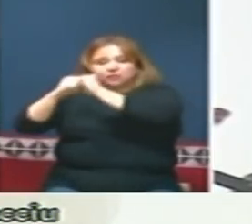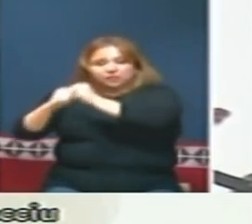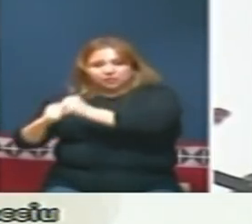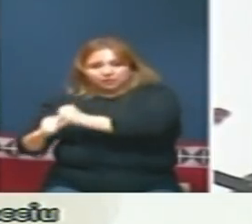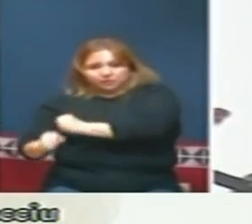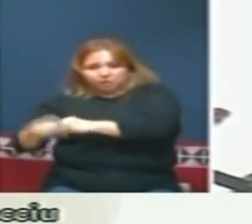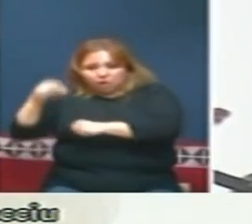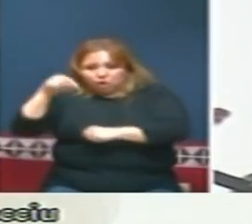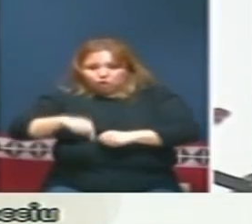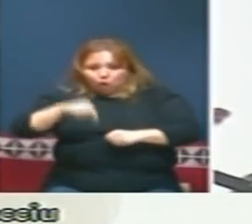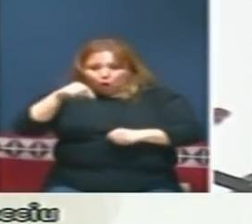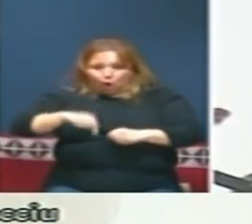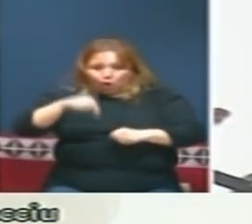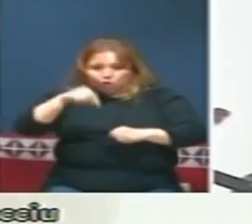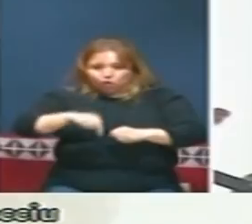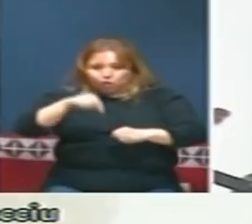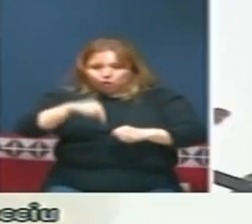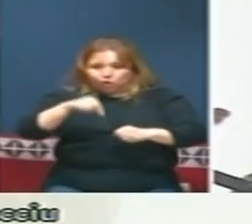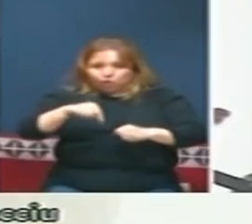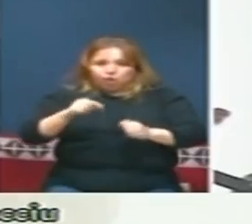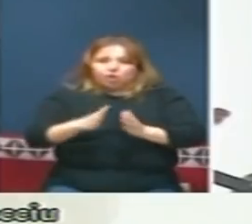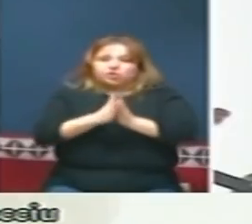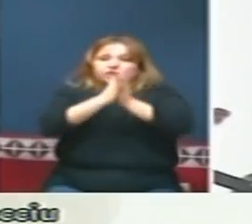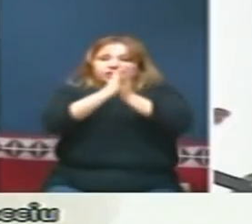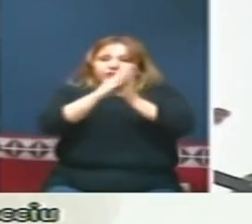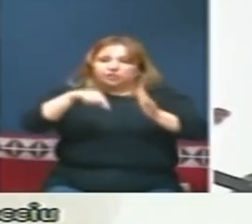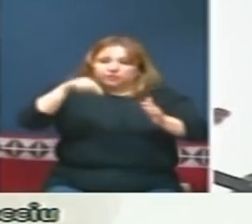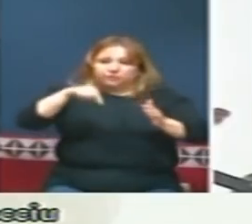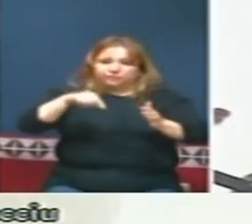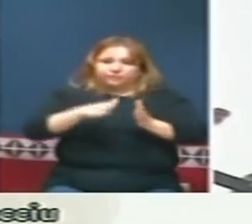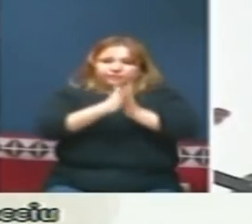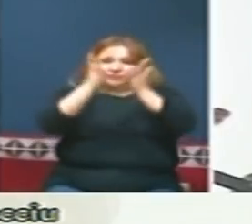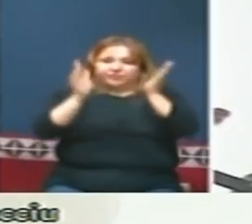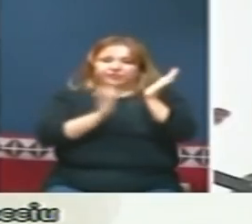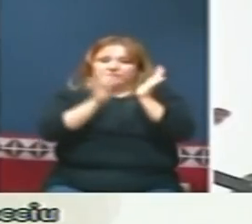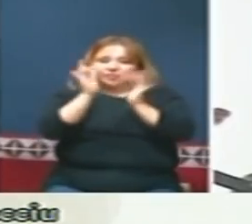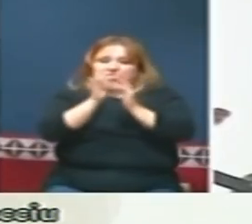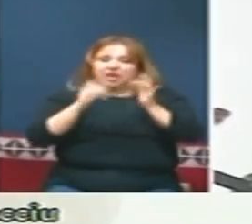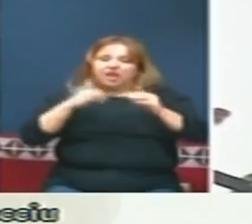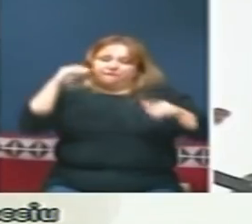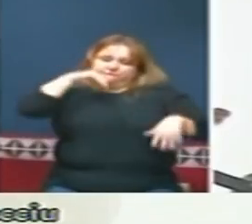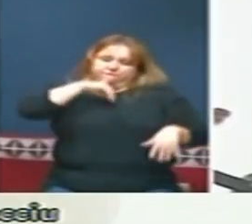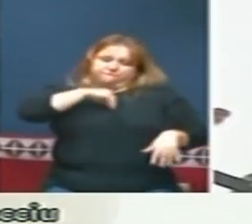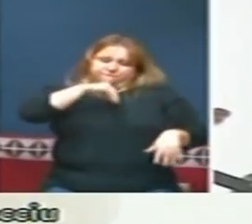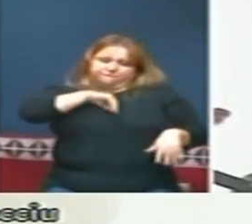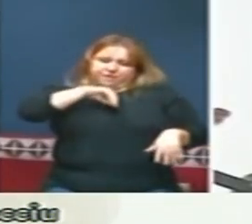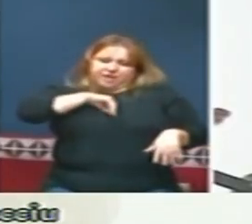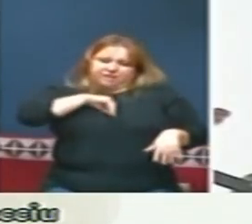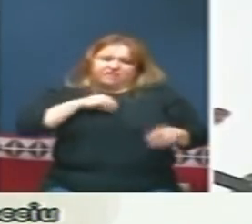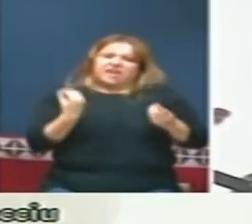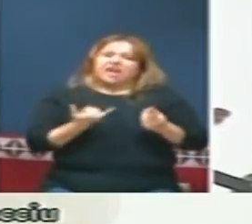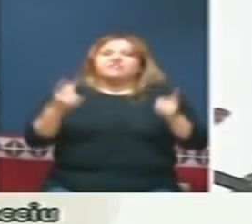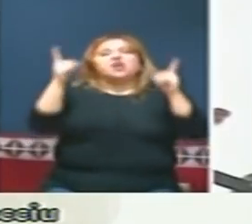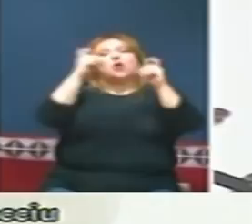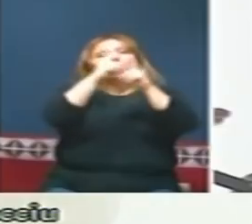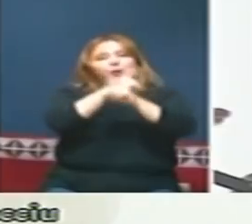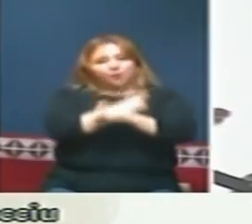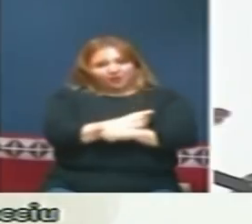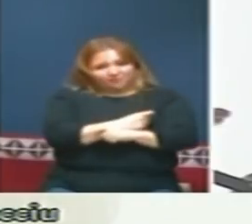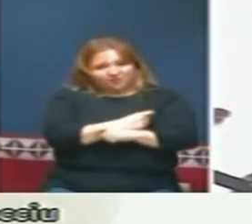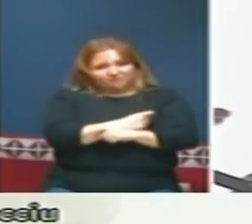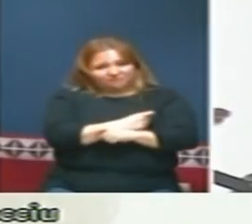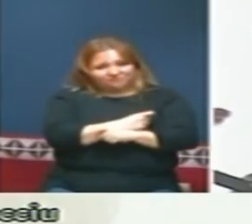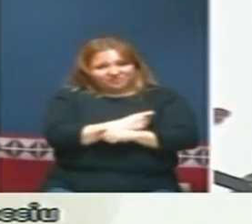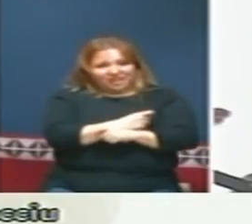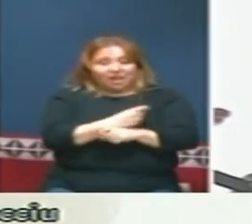a ejercer el ministerio con ardiente caridad, siendo fuertes en la fe ante las dificultades. Los